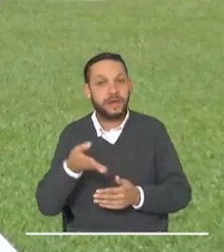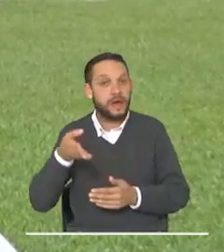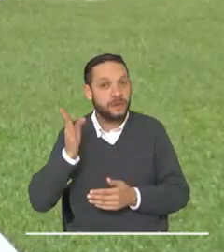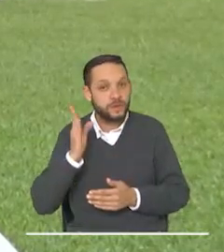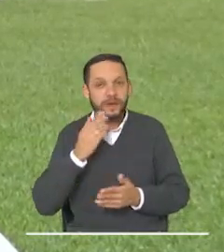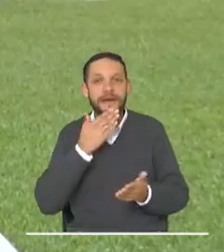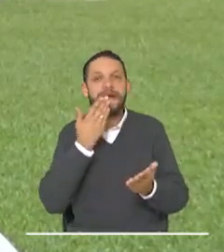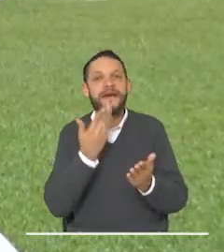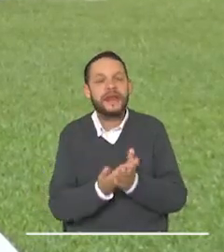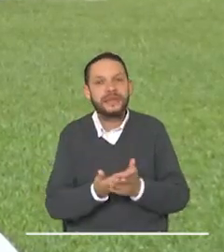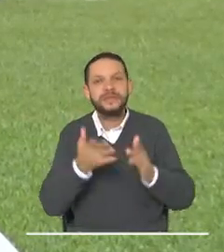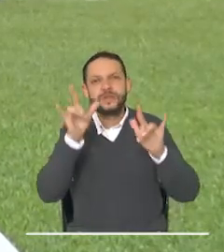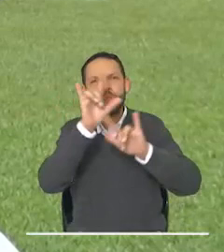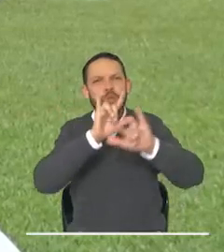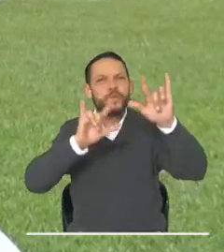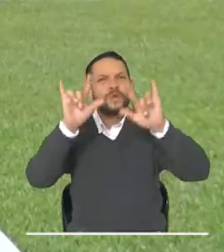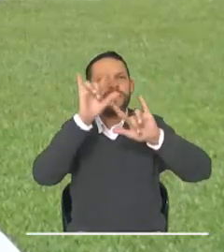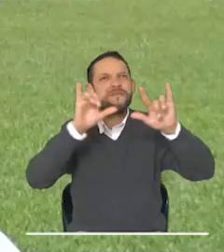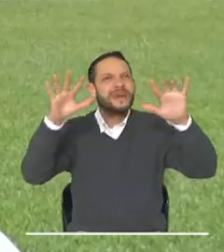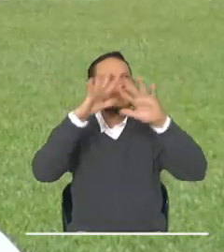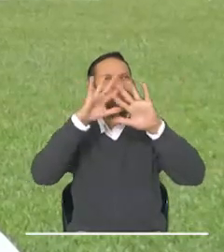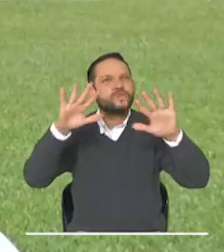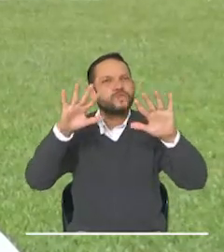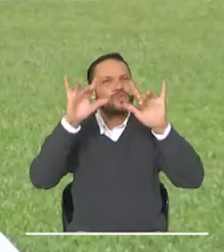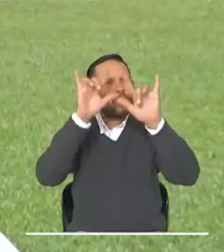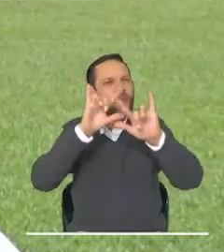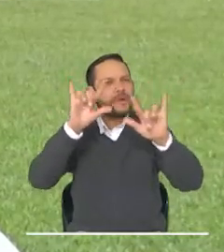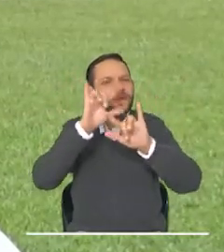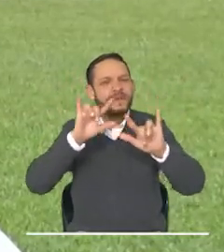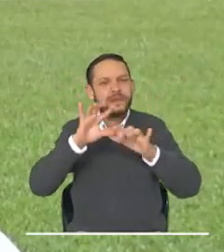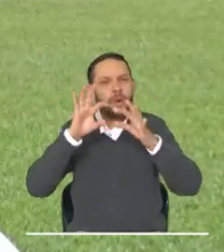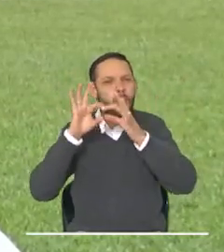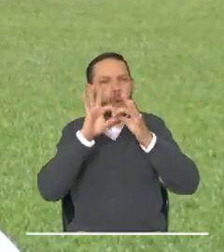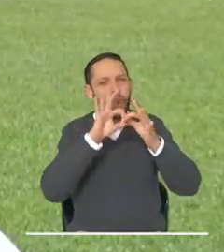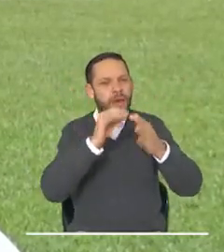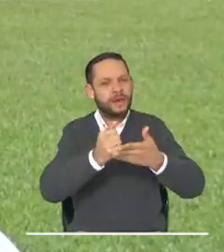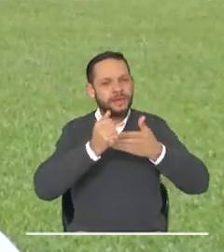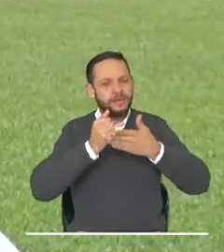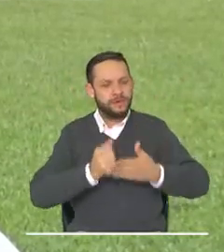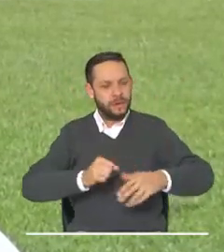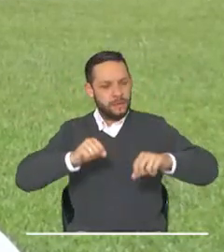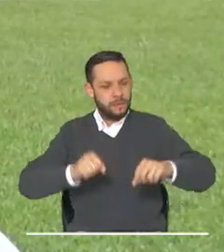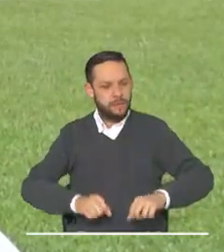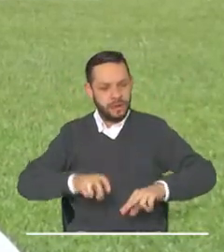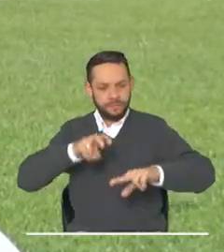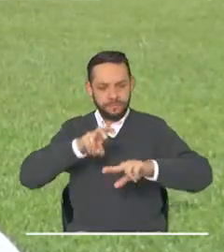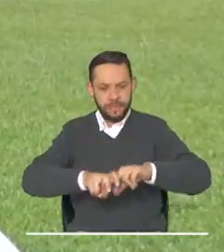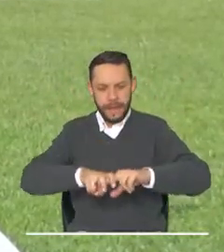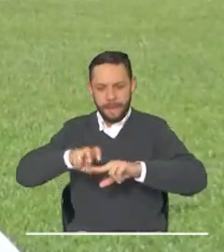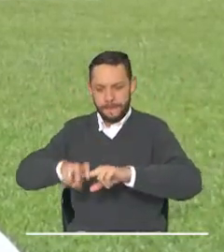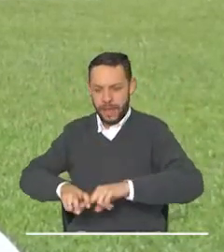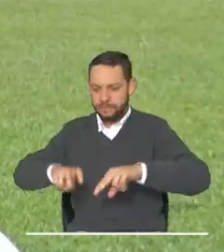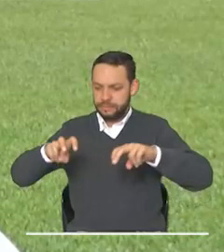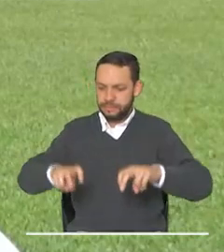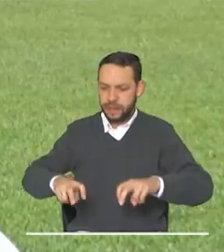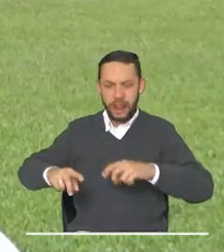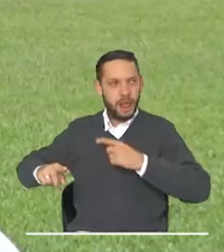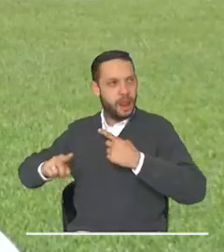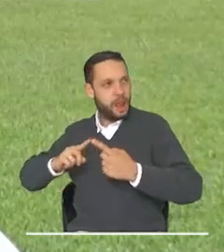Dios gracias a ustedes que que que que se que al sentarse con nosotros